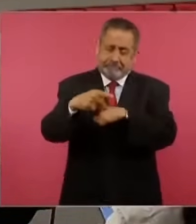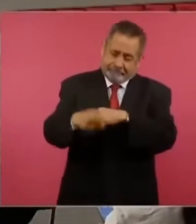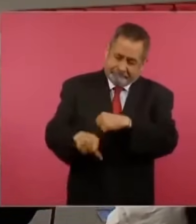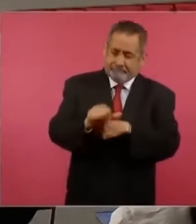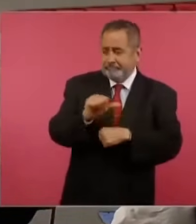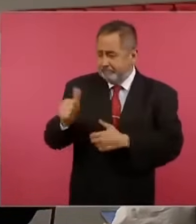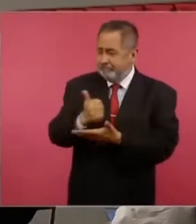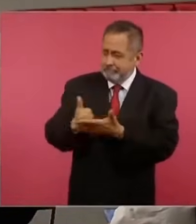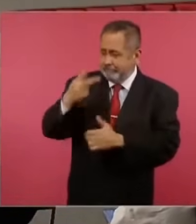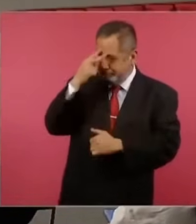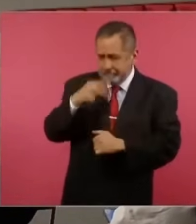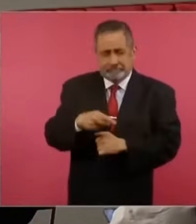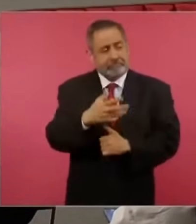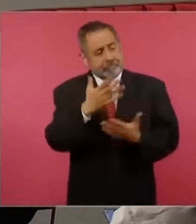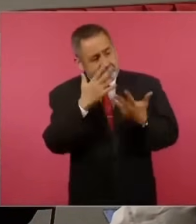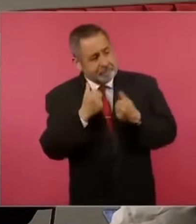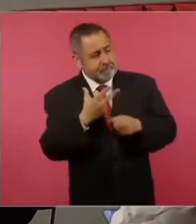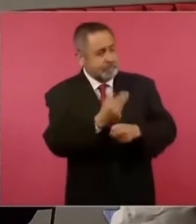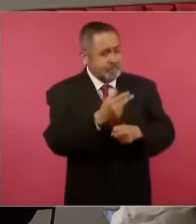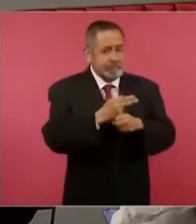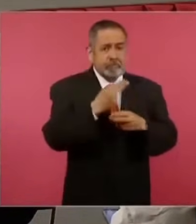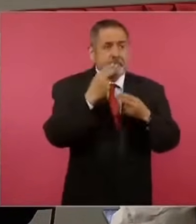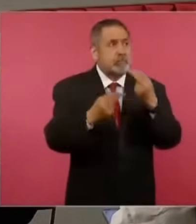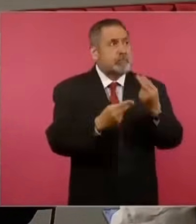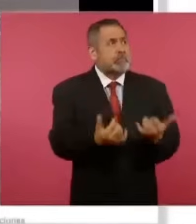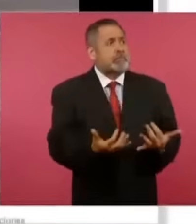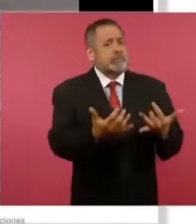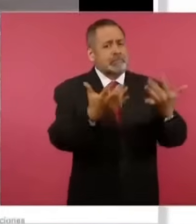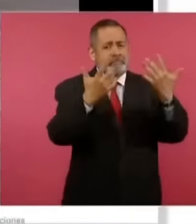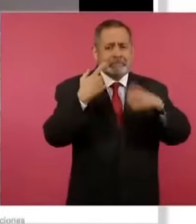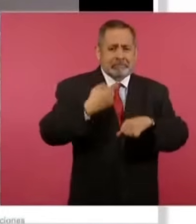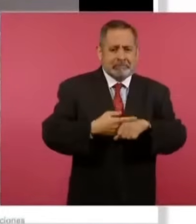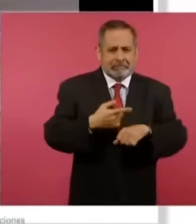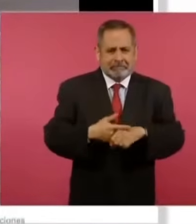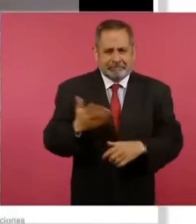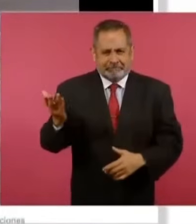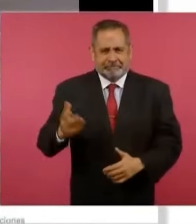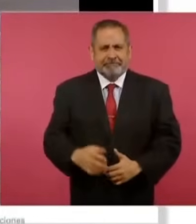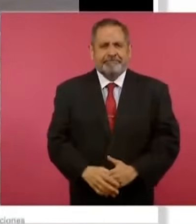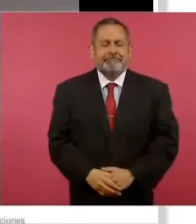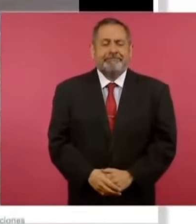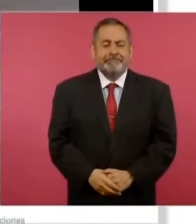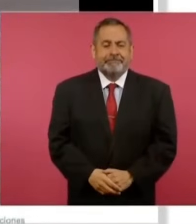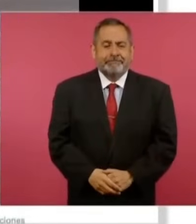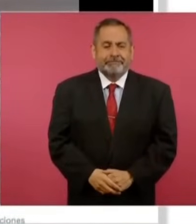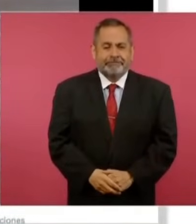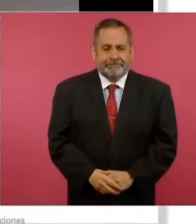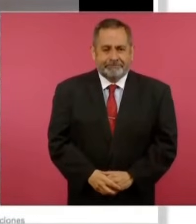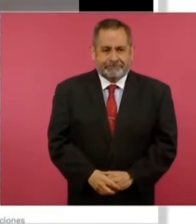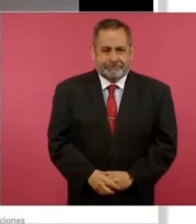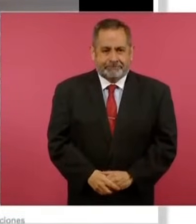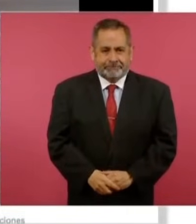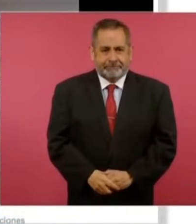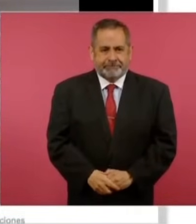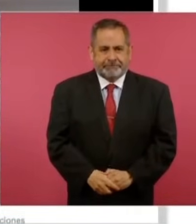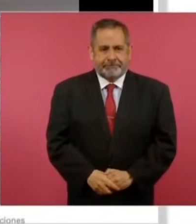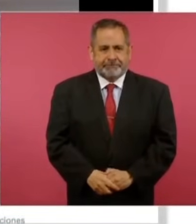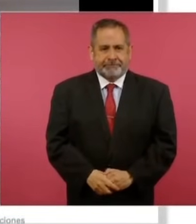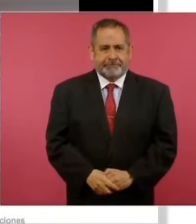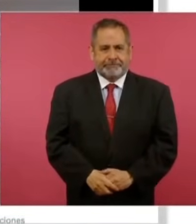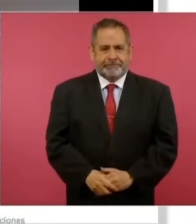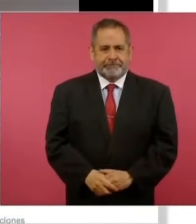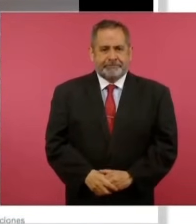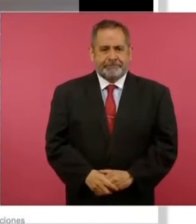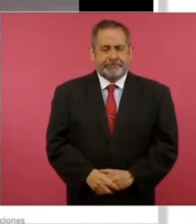de mantenimiento. El humo generado es tóxico para la salud de los usuarios. Pero esto es falso. A